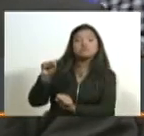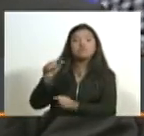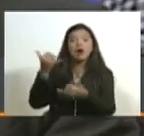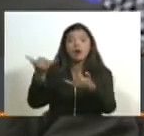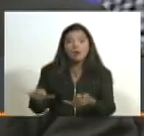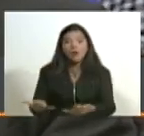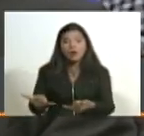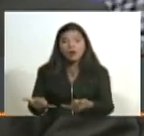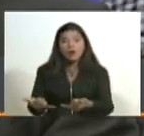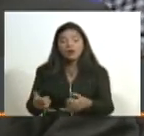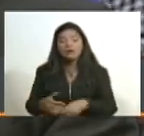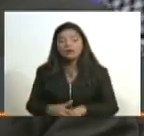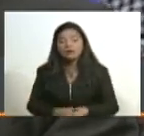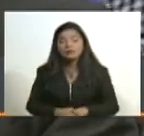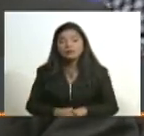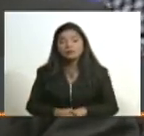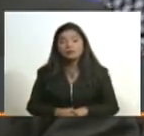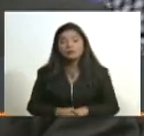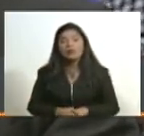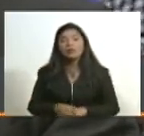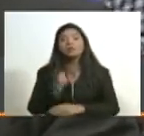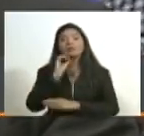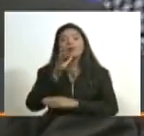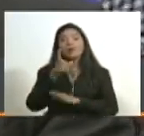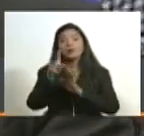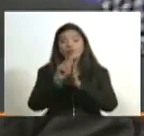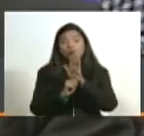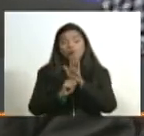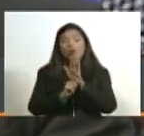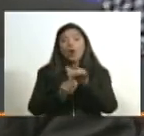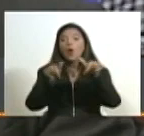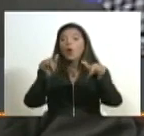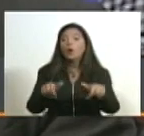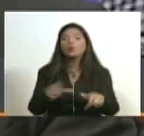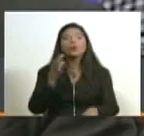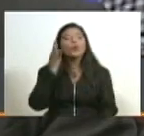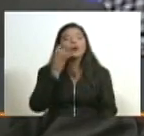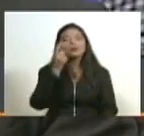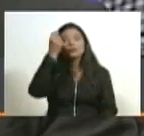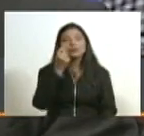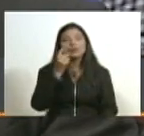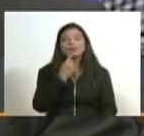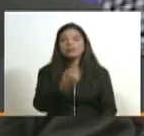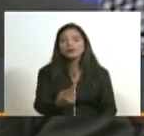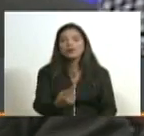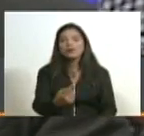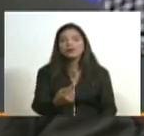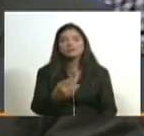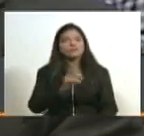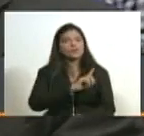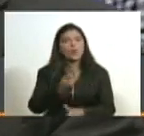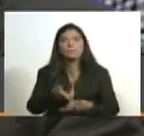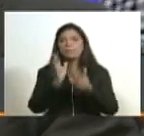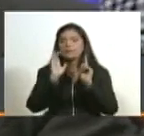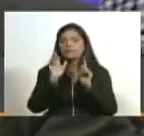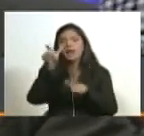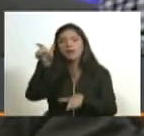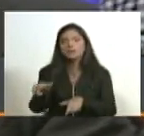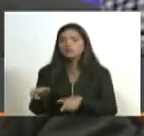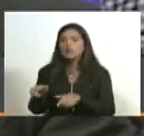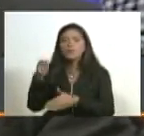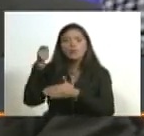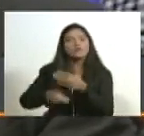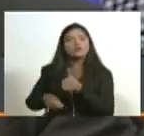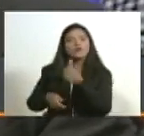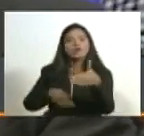de esa Asamblea Nacional Constituyente. Hoy una diputada decía, por ejemplo, de impedirle al vecino ir a